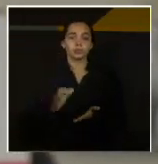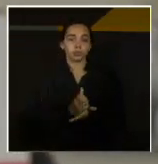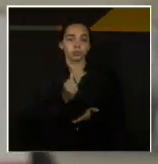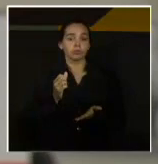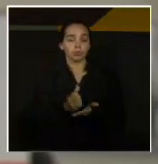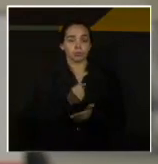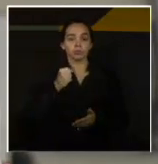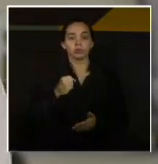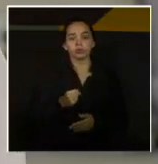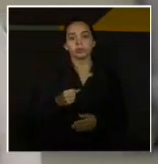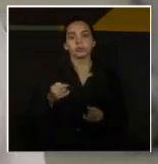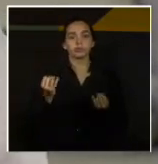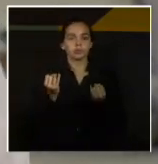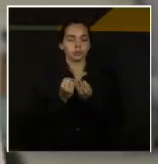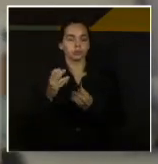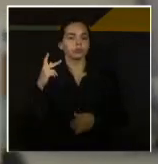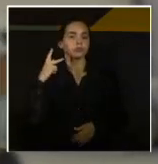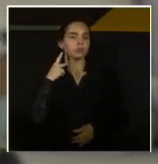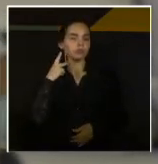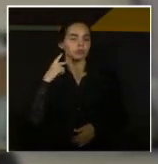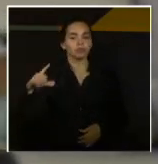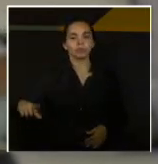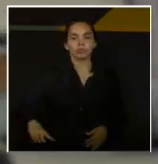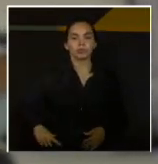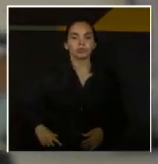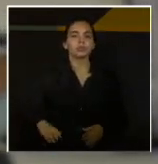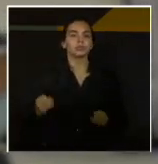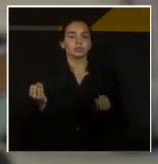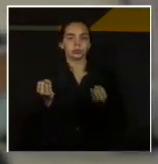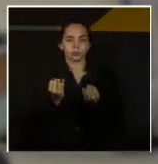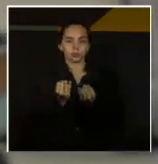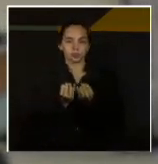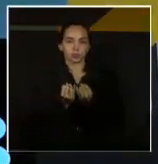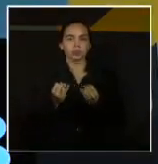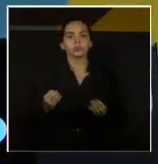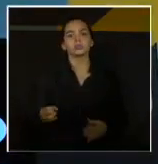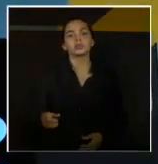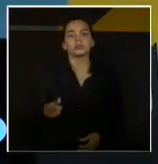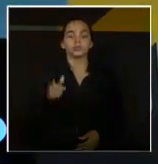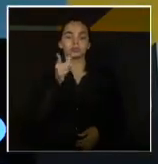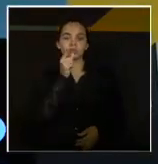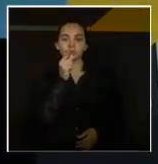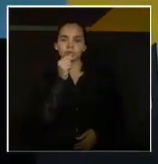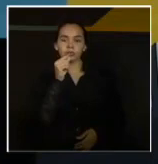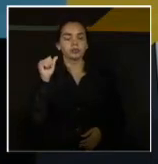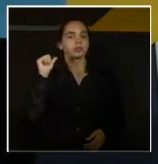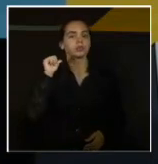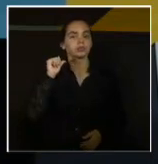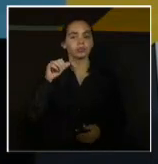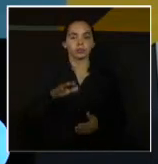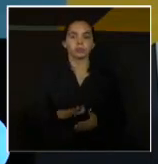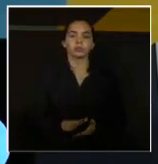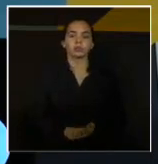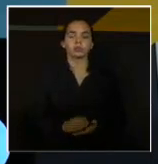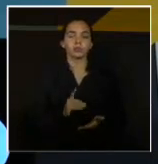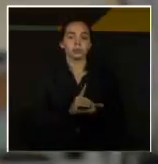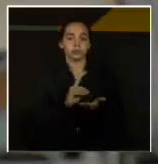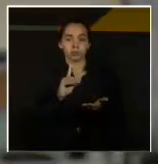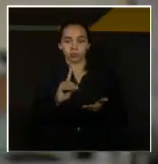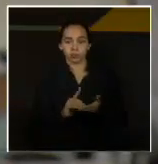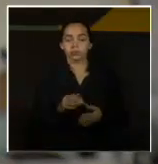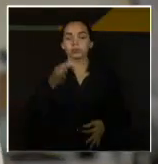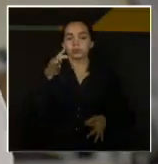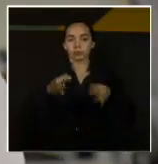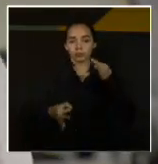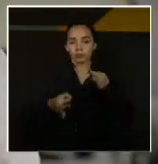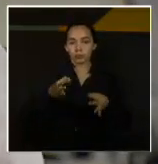tengan tanto los organismos jurisdiccionales como las autoridades encargadas de la Procuración de Justicia, así como